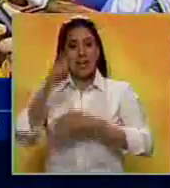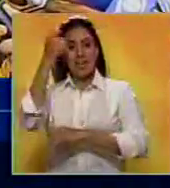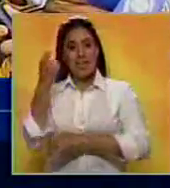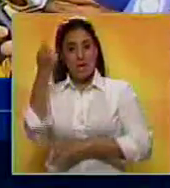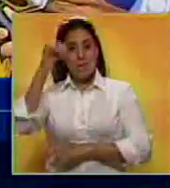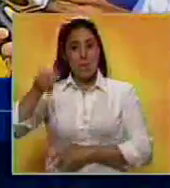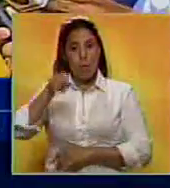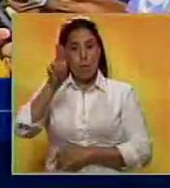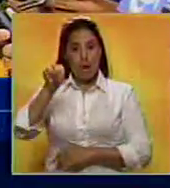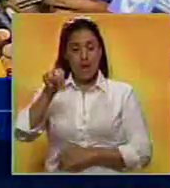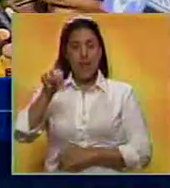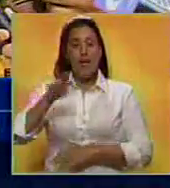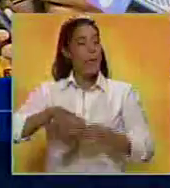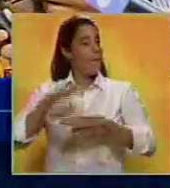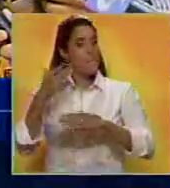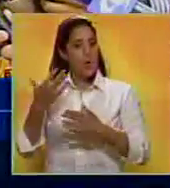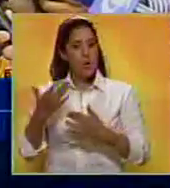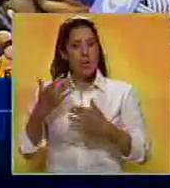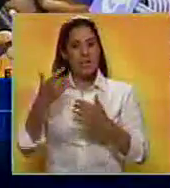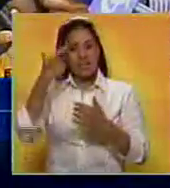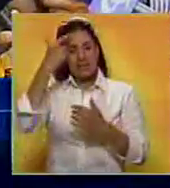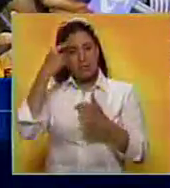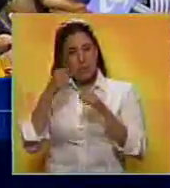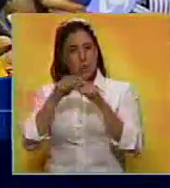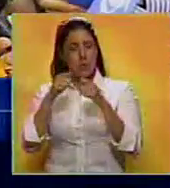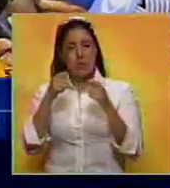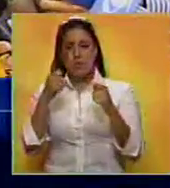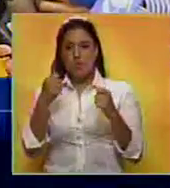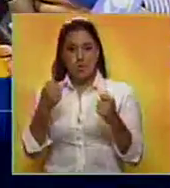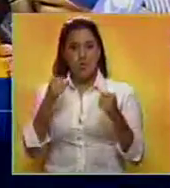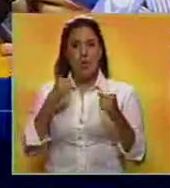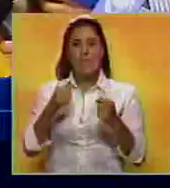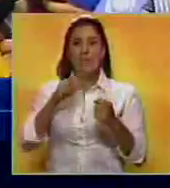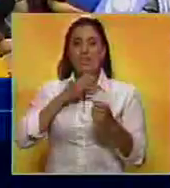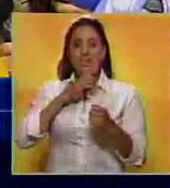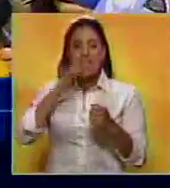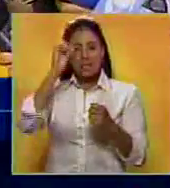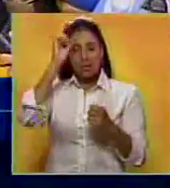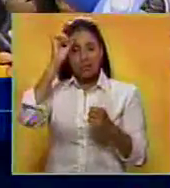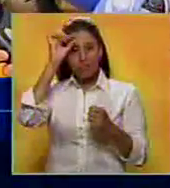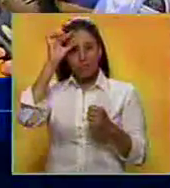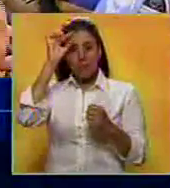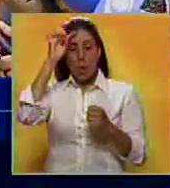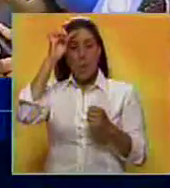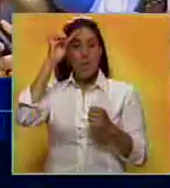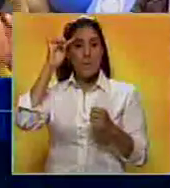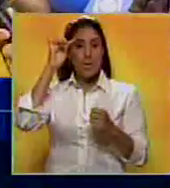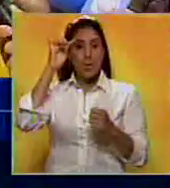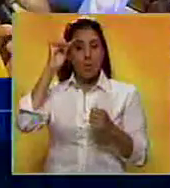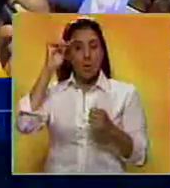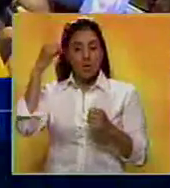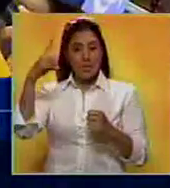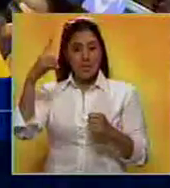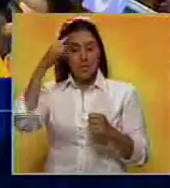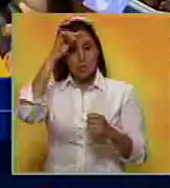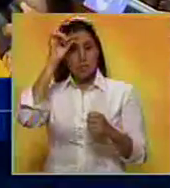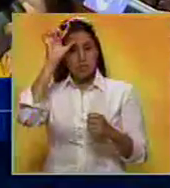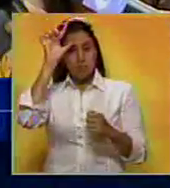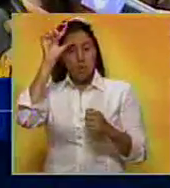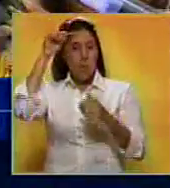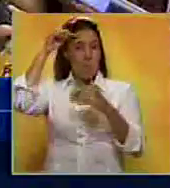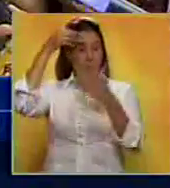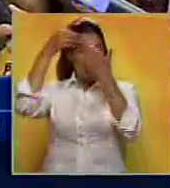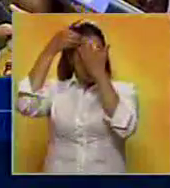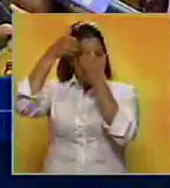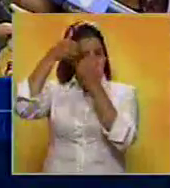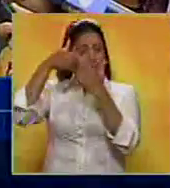Juan Requesens, producto de una lesión contundente que arrojó una laceración en la región supraseral derecha, una lesión